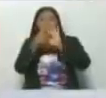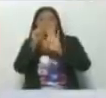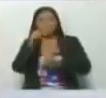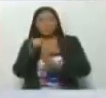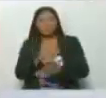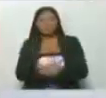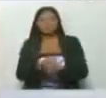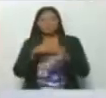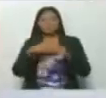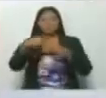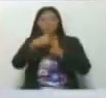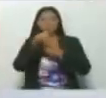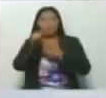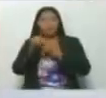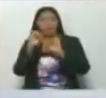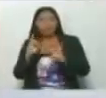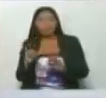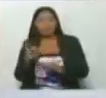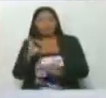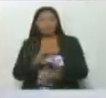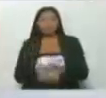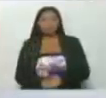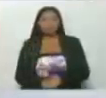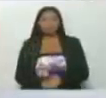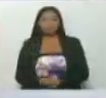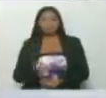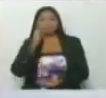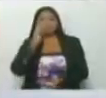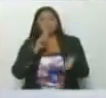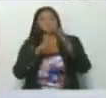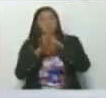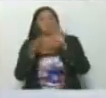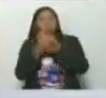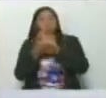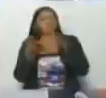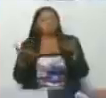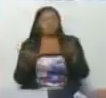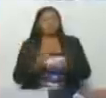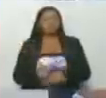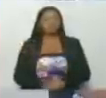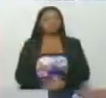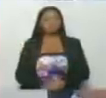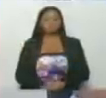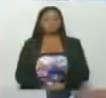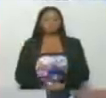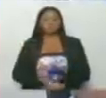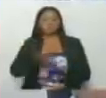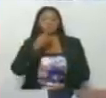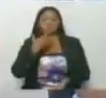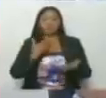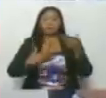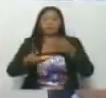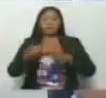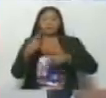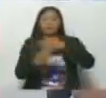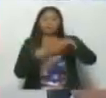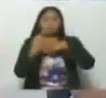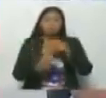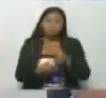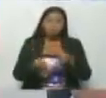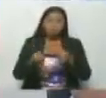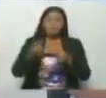está en el gran polo patriótico hay en la entidad cuál es su visión su lectura revolución es un proceso